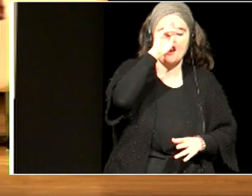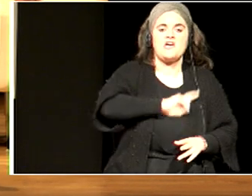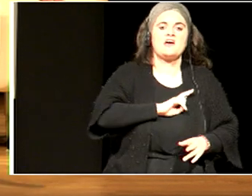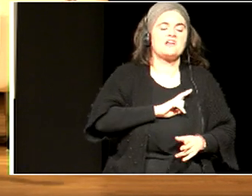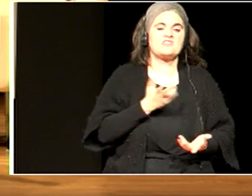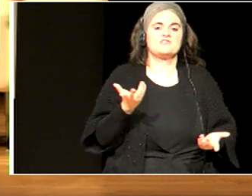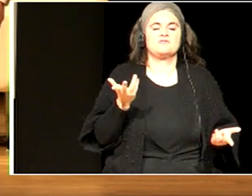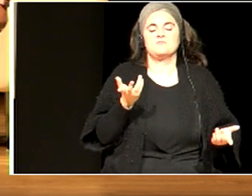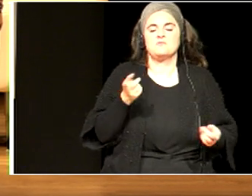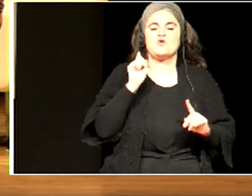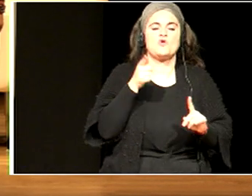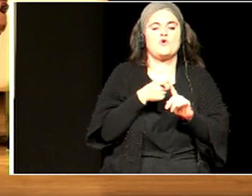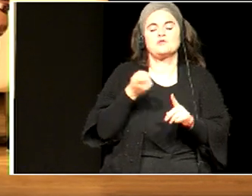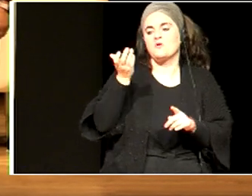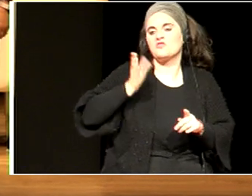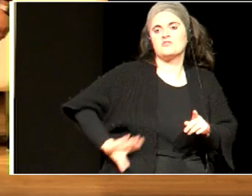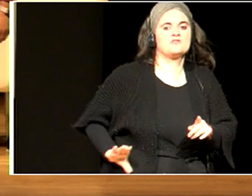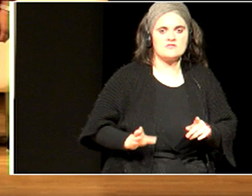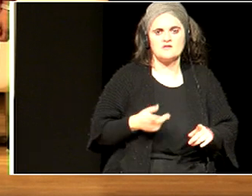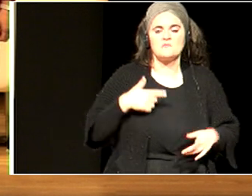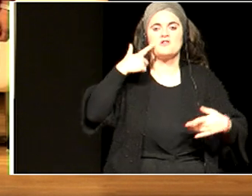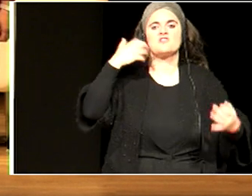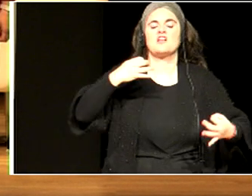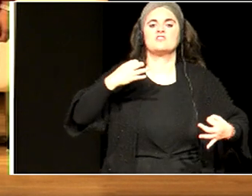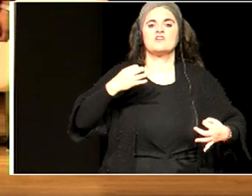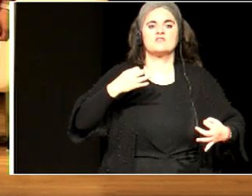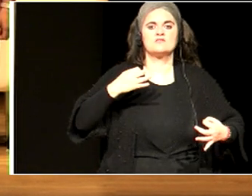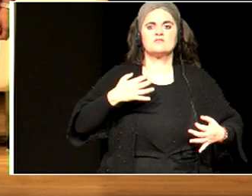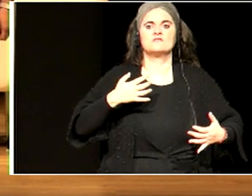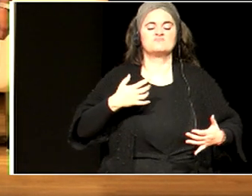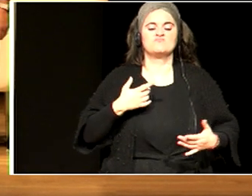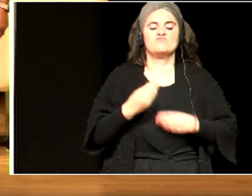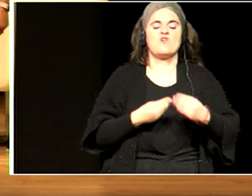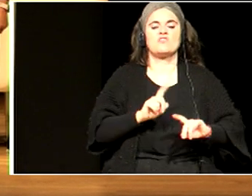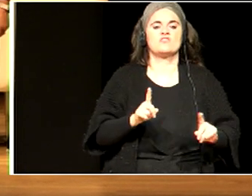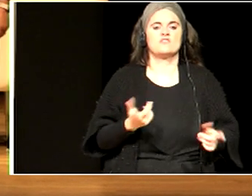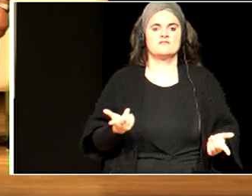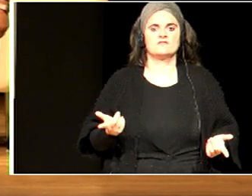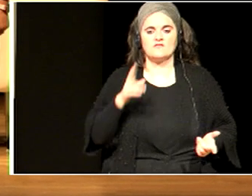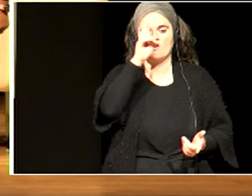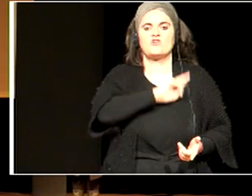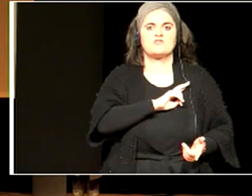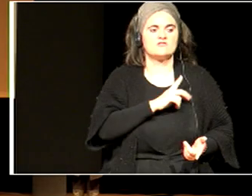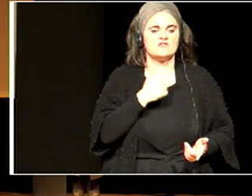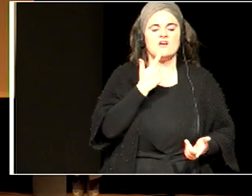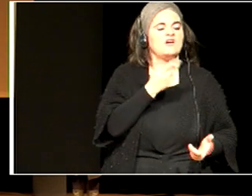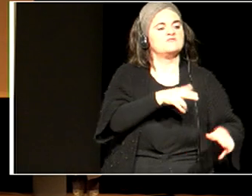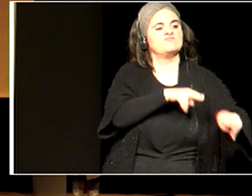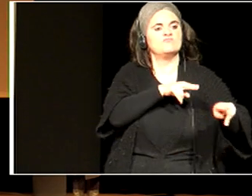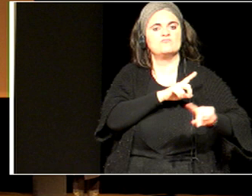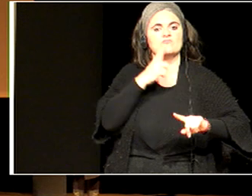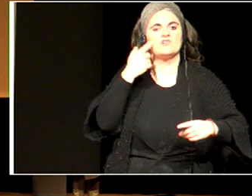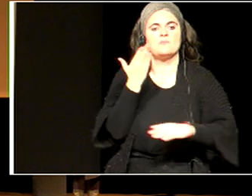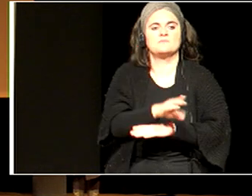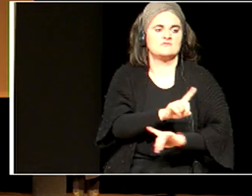no no ejercía realmente sabes y dice ay hija como te voy a matar anda pirate